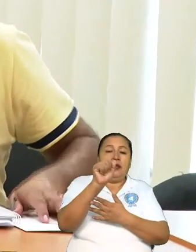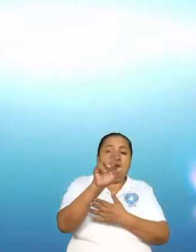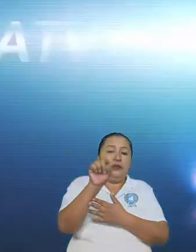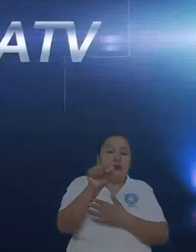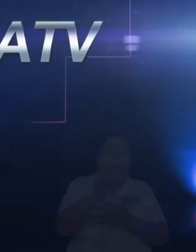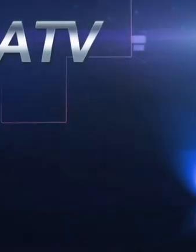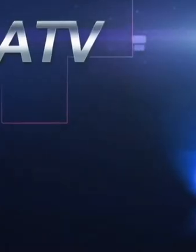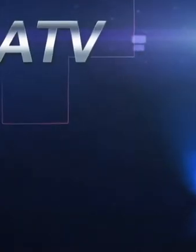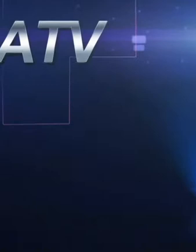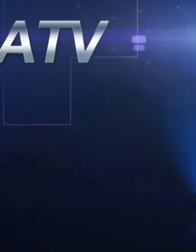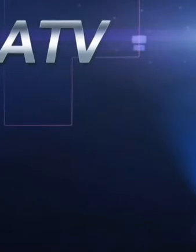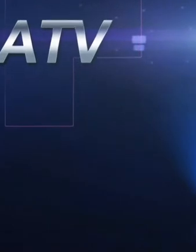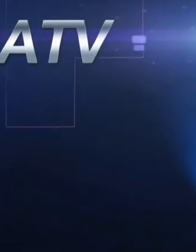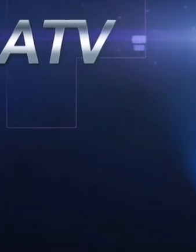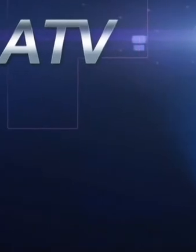Mena.